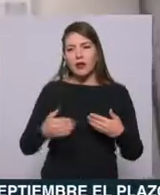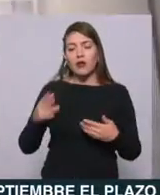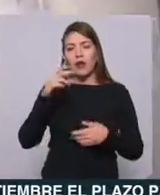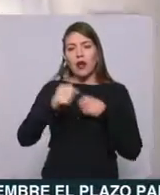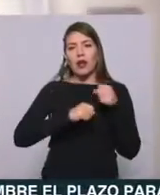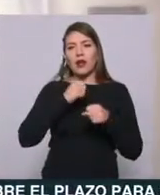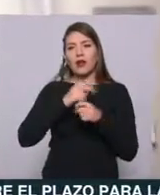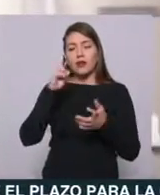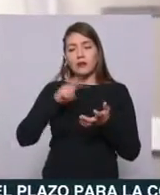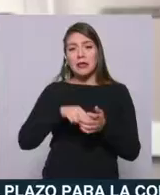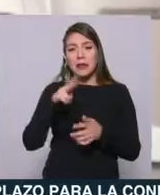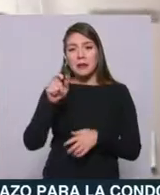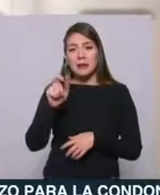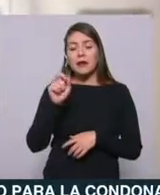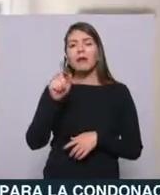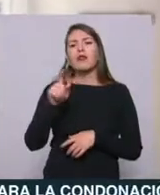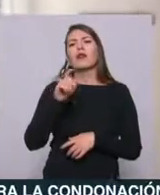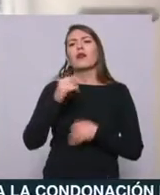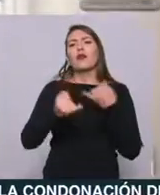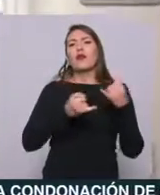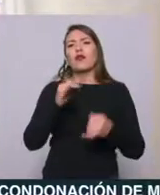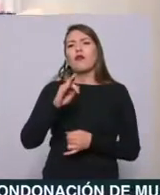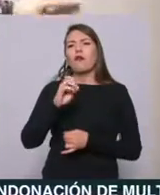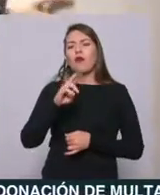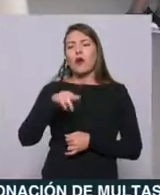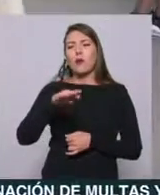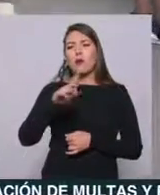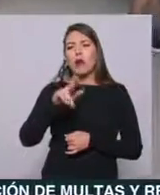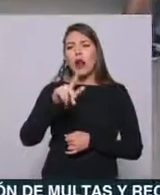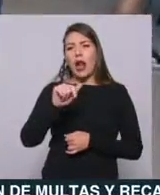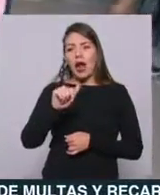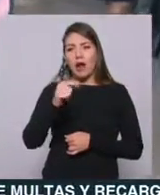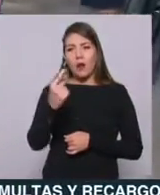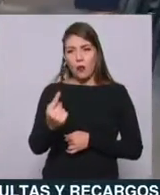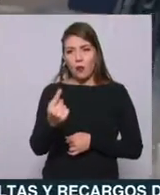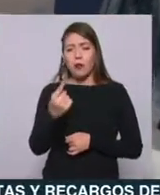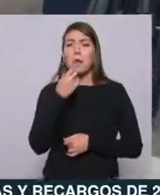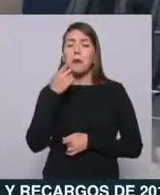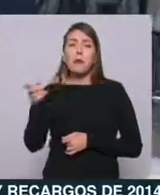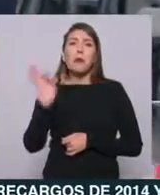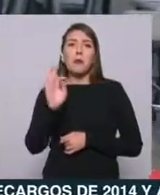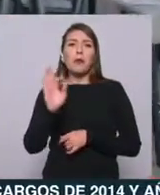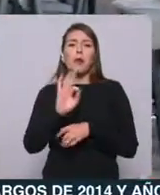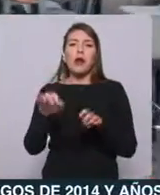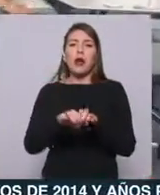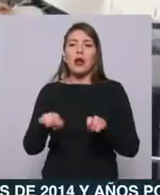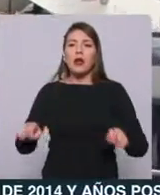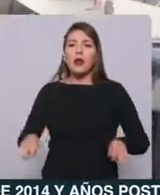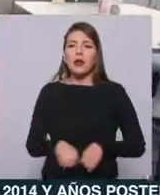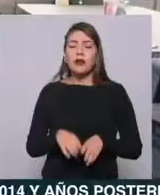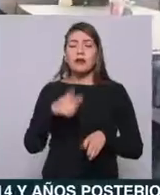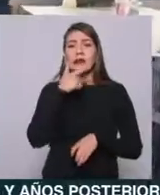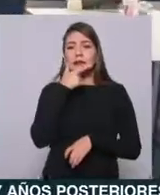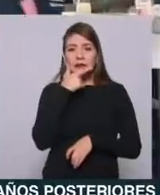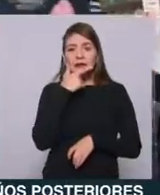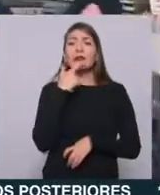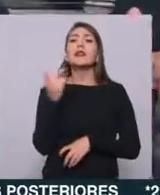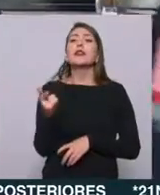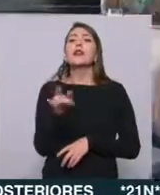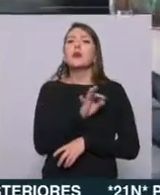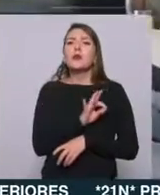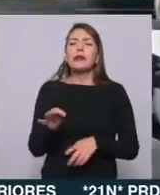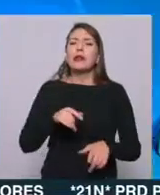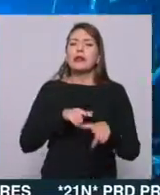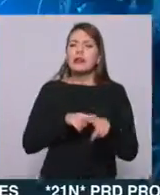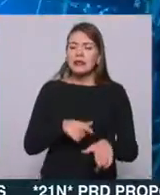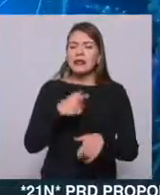1. Checo detalló que podría firmar un acuerdo a largo plazo con el equipo británico y de este modo seguir con un asiento en la máxima categoría del